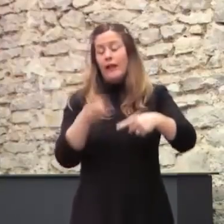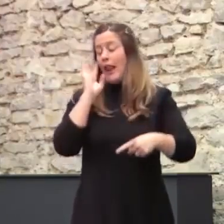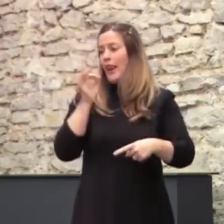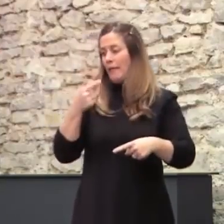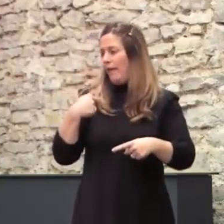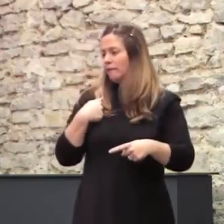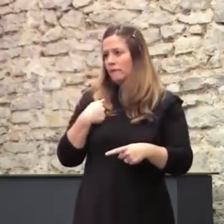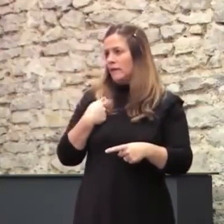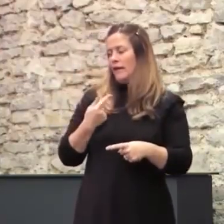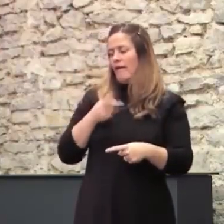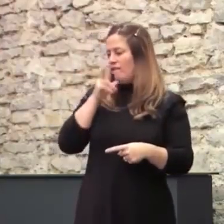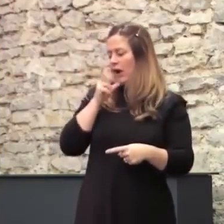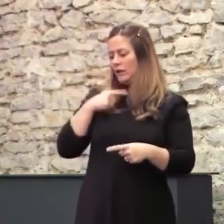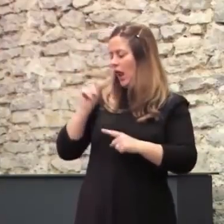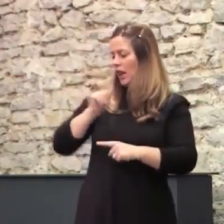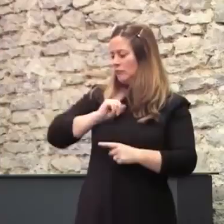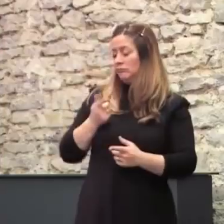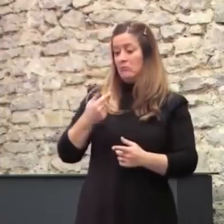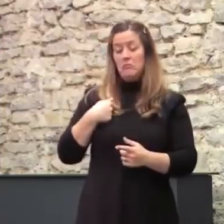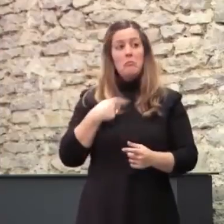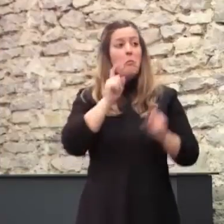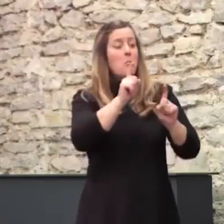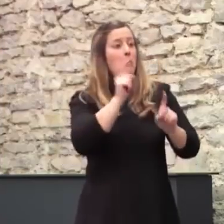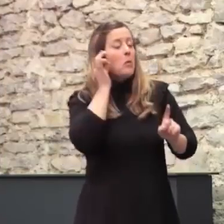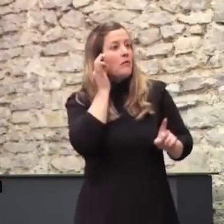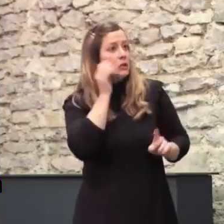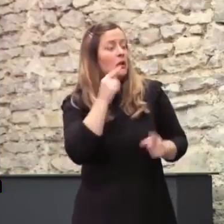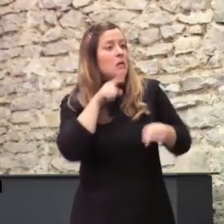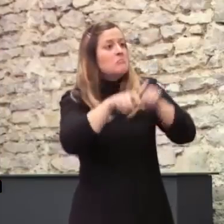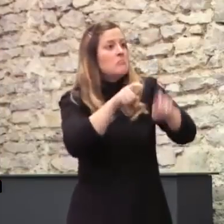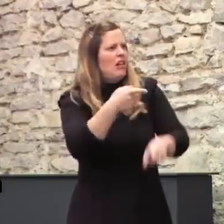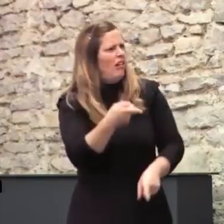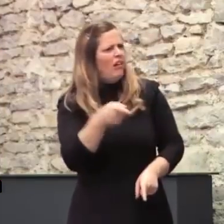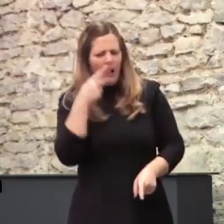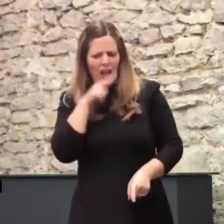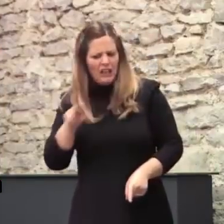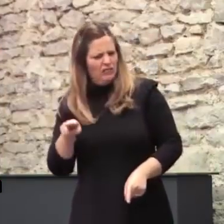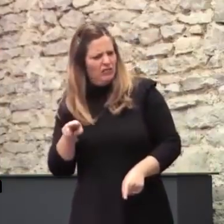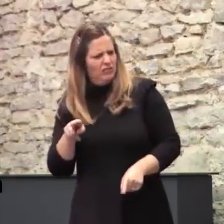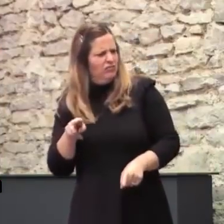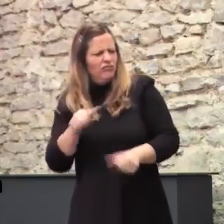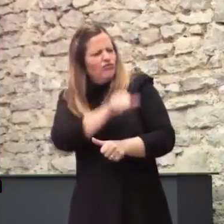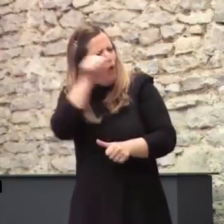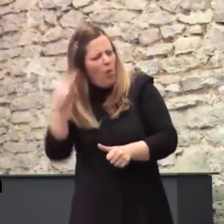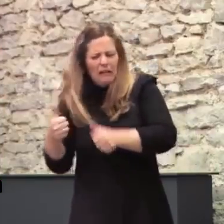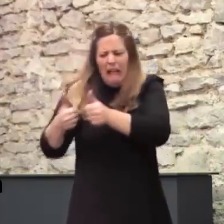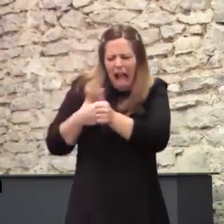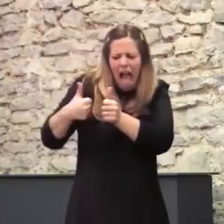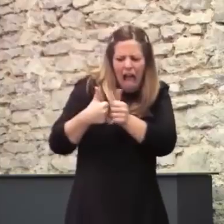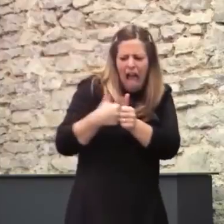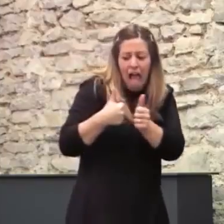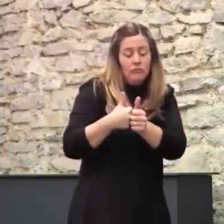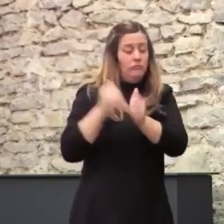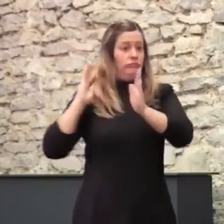recuerdo que le pregunté a mi profesora y me quejé, le dije, es que este niño está todo el día encima de mí. Claro, yo en aquella época no existía el concepto de bullying.